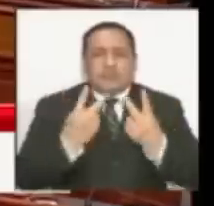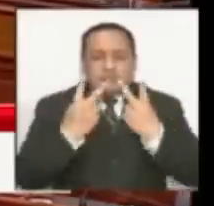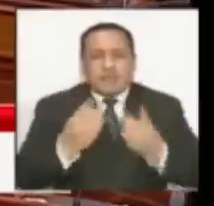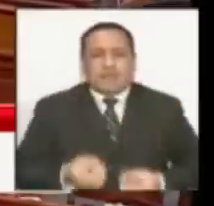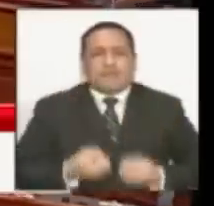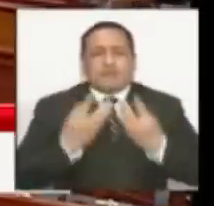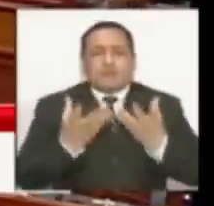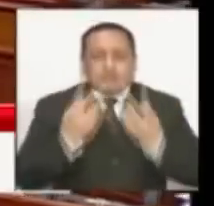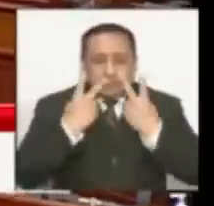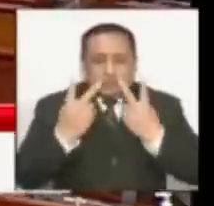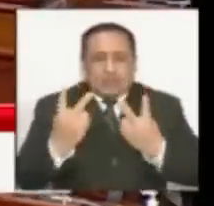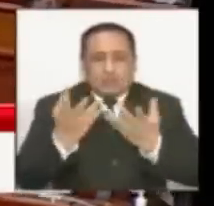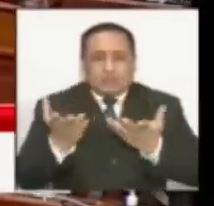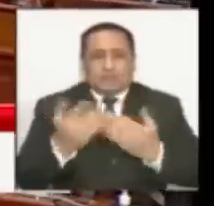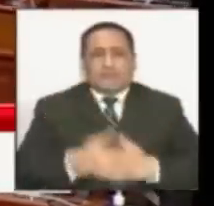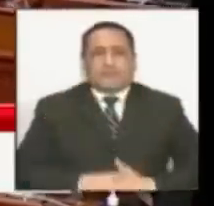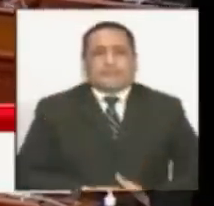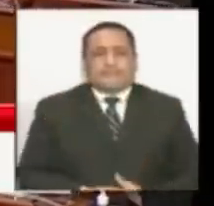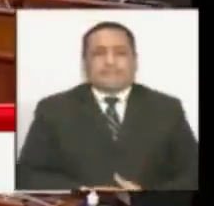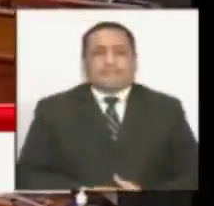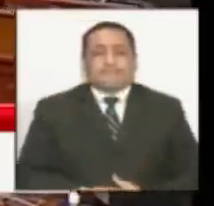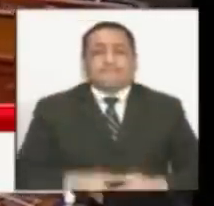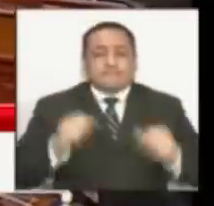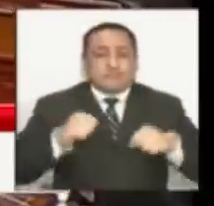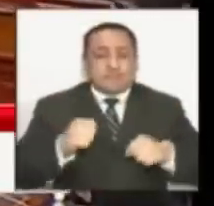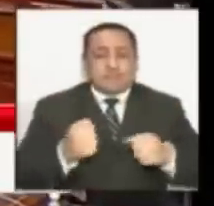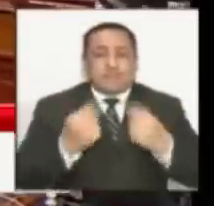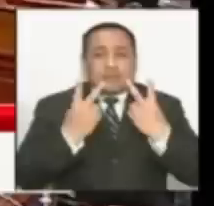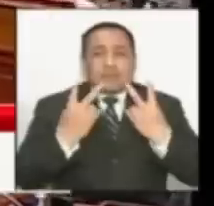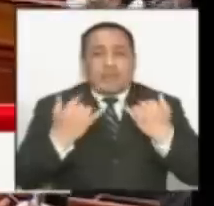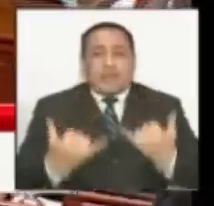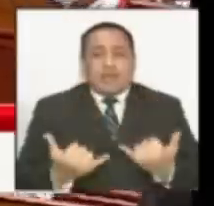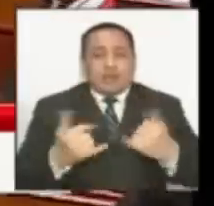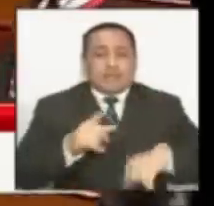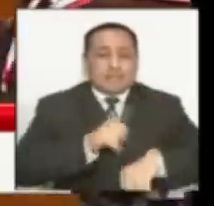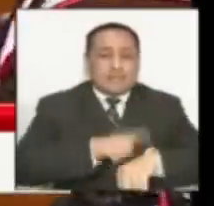repasar comentarios, los hitos más importantes de su discurso.